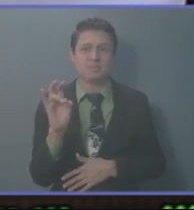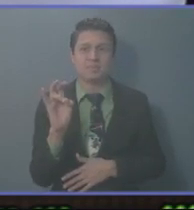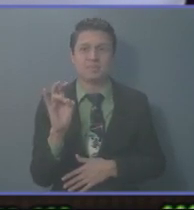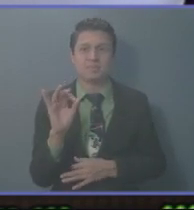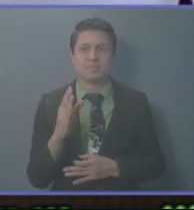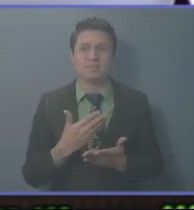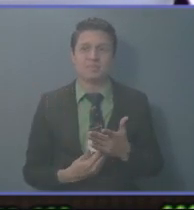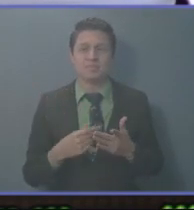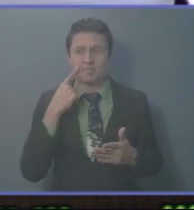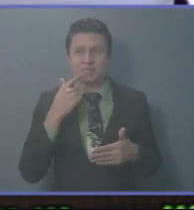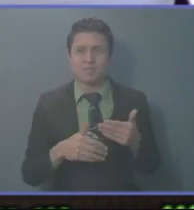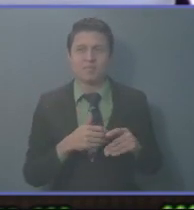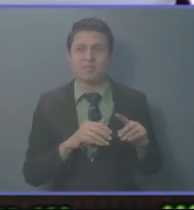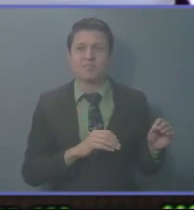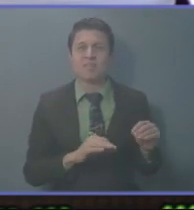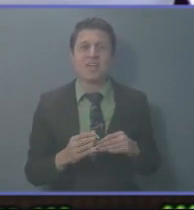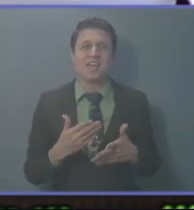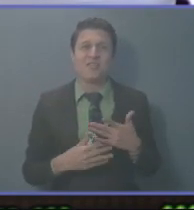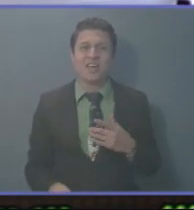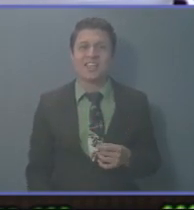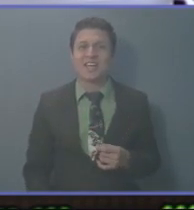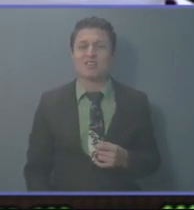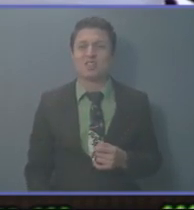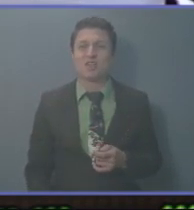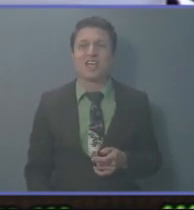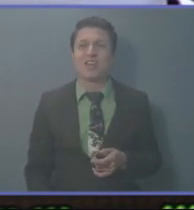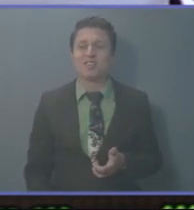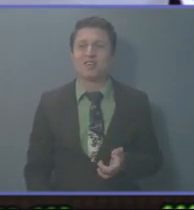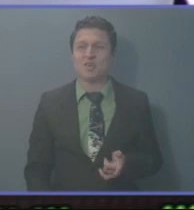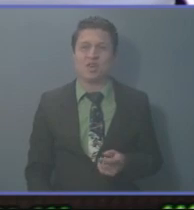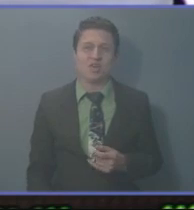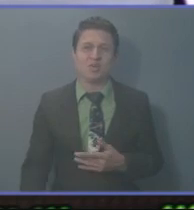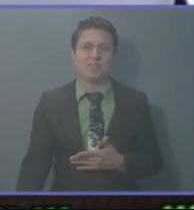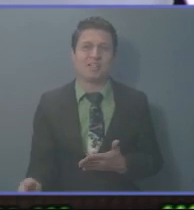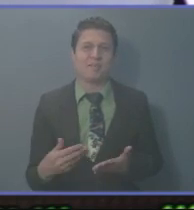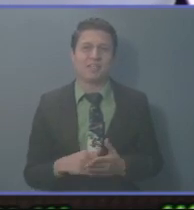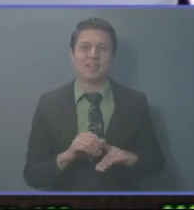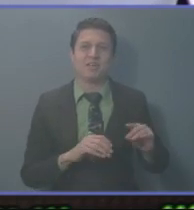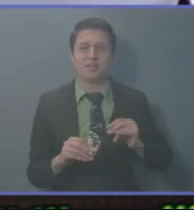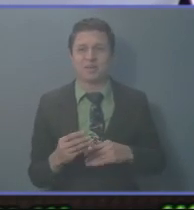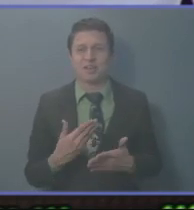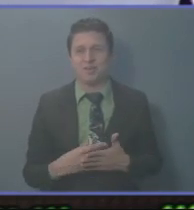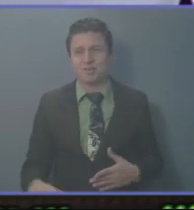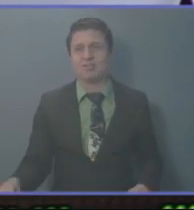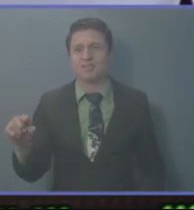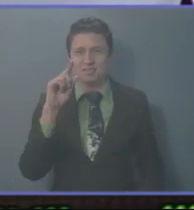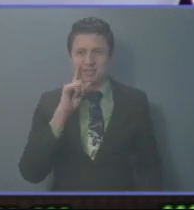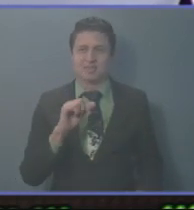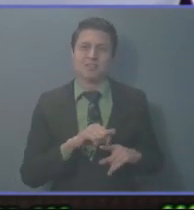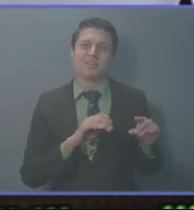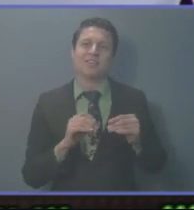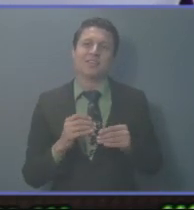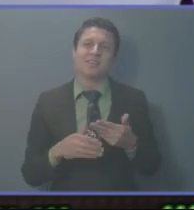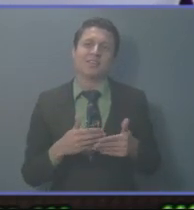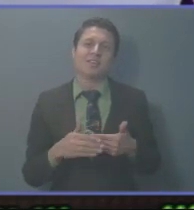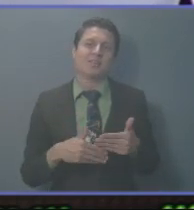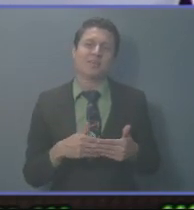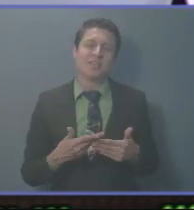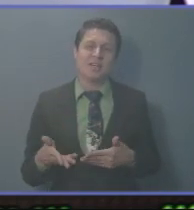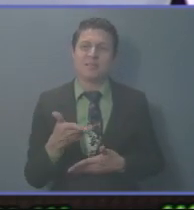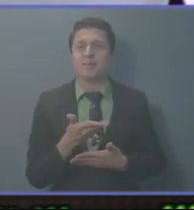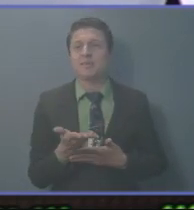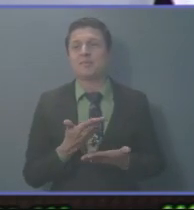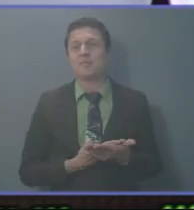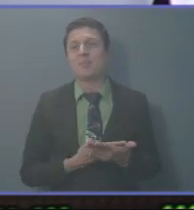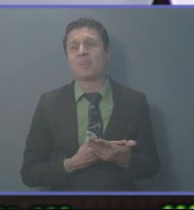cada una de sus modificaciones tuvieron motivaciones coyunturales específicas tendentes a sanear el Banco